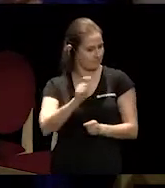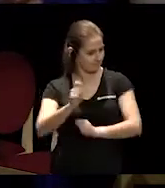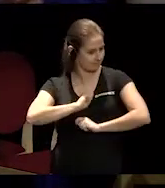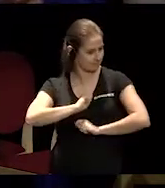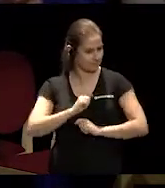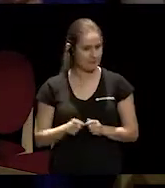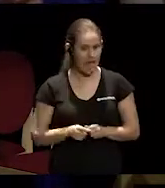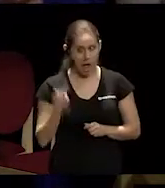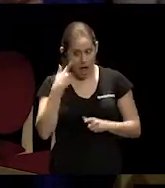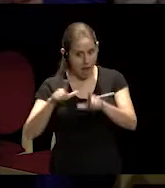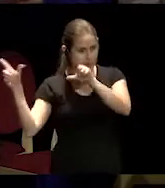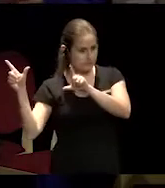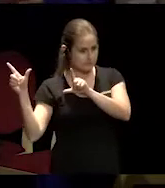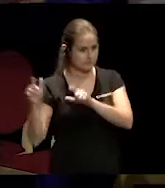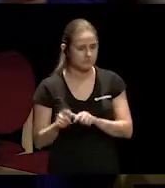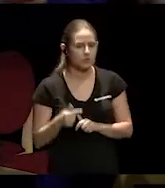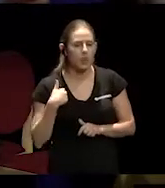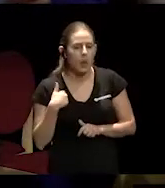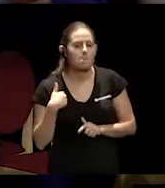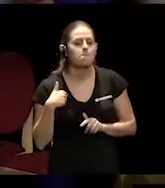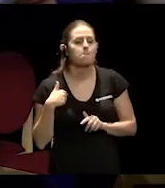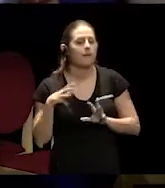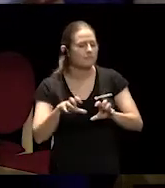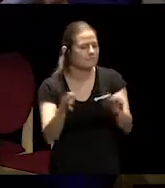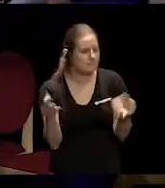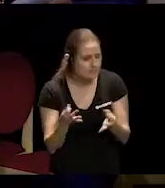yo aprendiendo a cómo tocar el tambor.